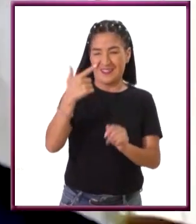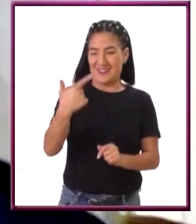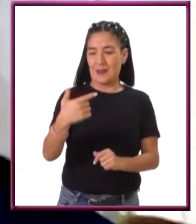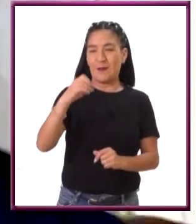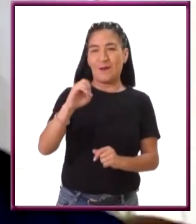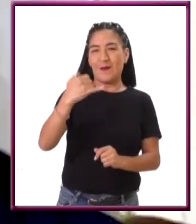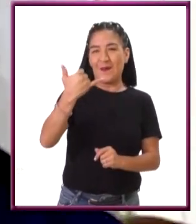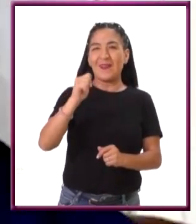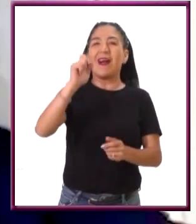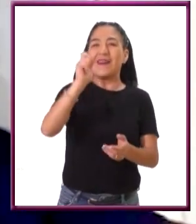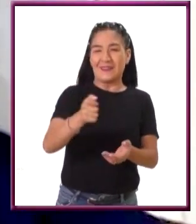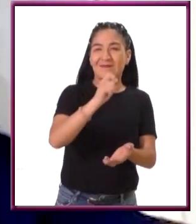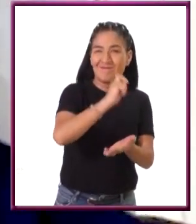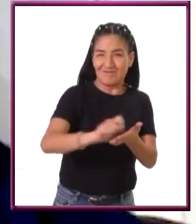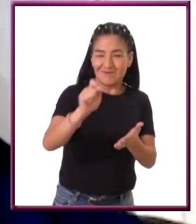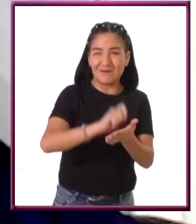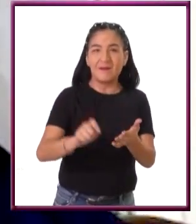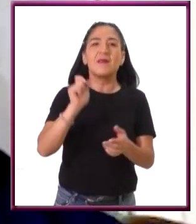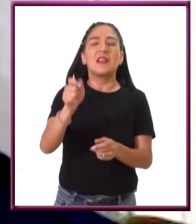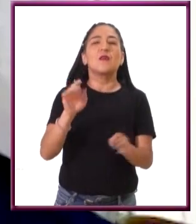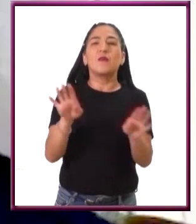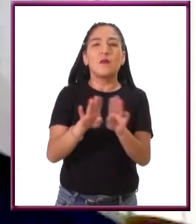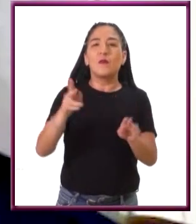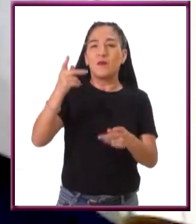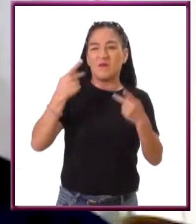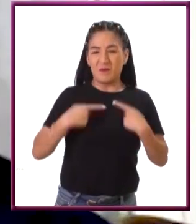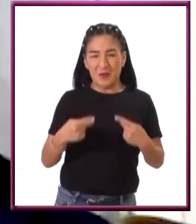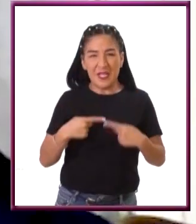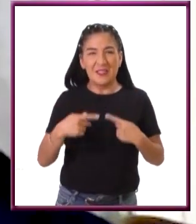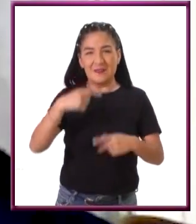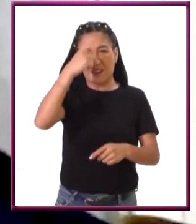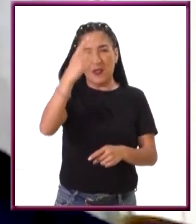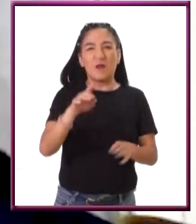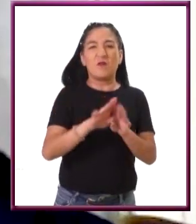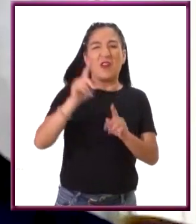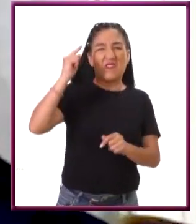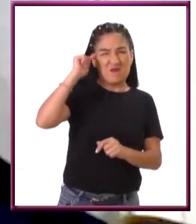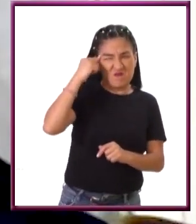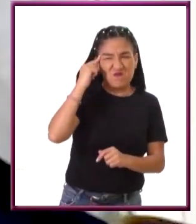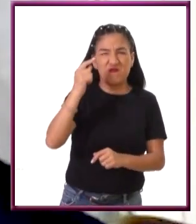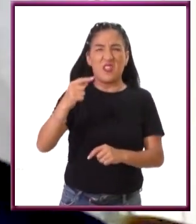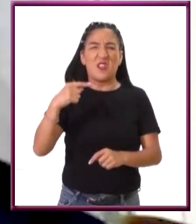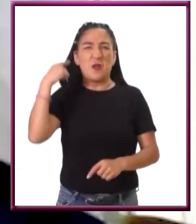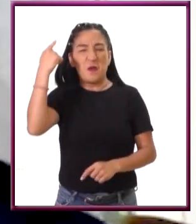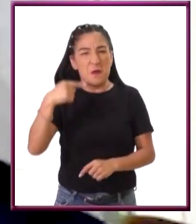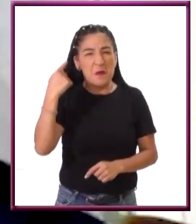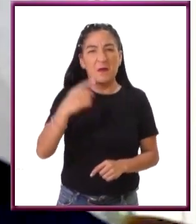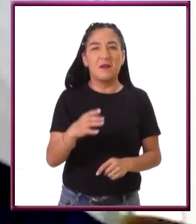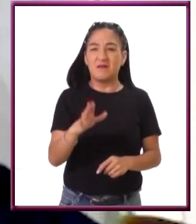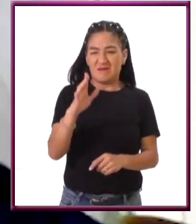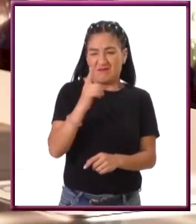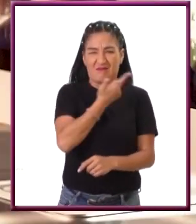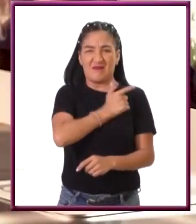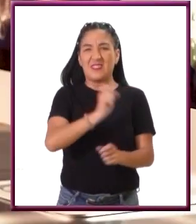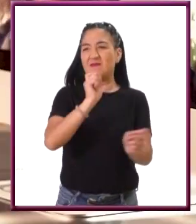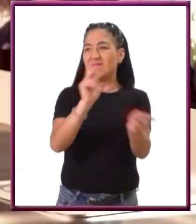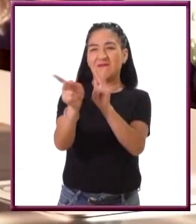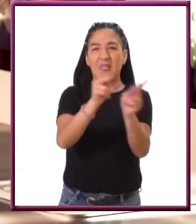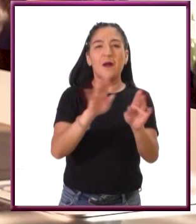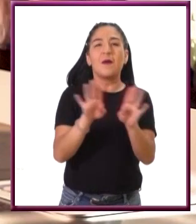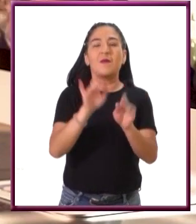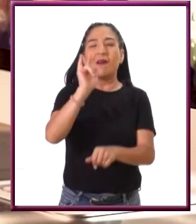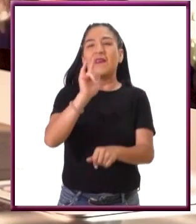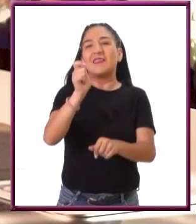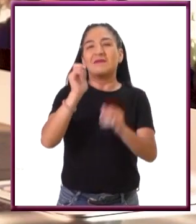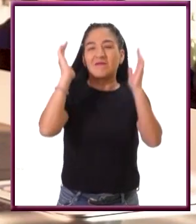Goya. Goya en los últimos años de su vida era enojón, estaba medio loco, no le gustaba hablar con nadie, nada más